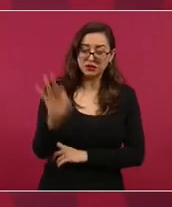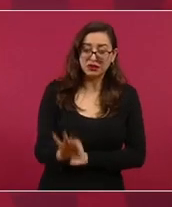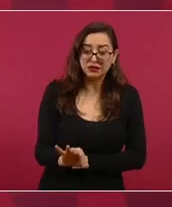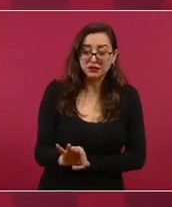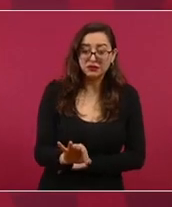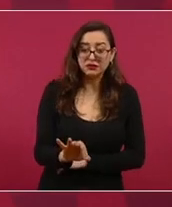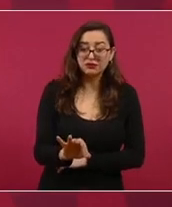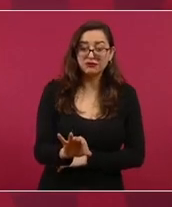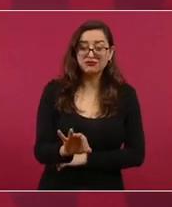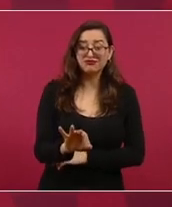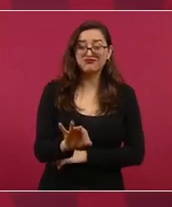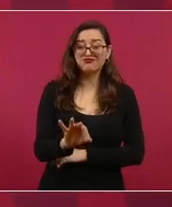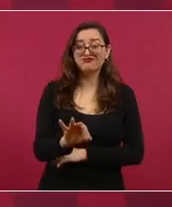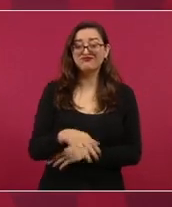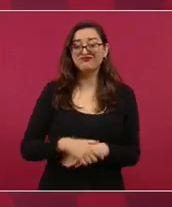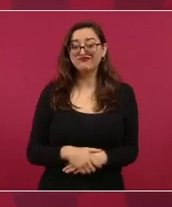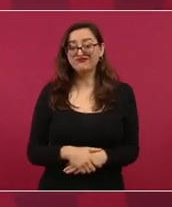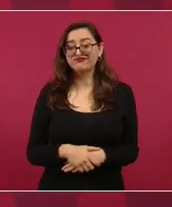que son